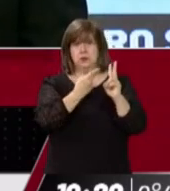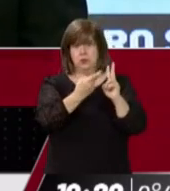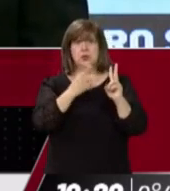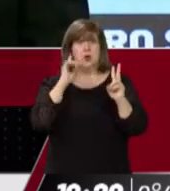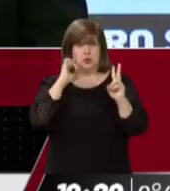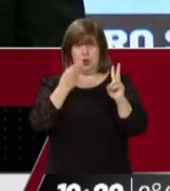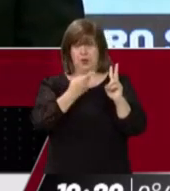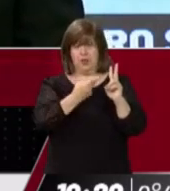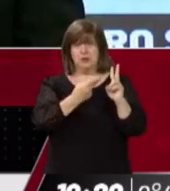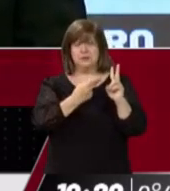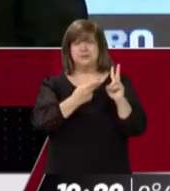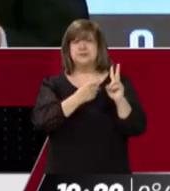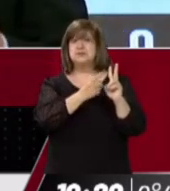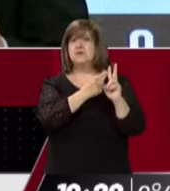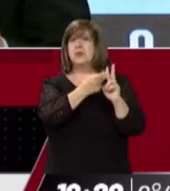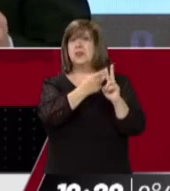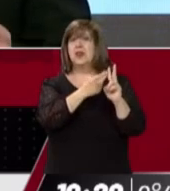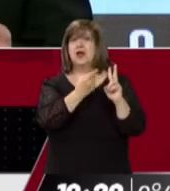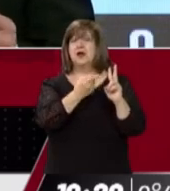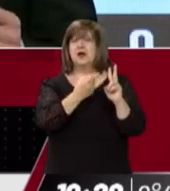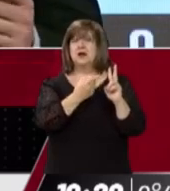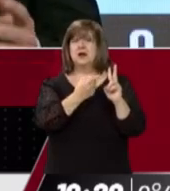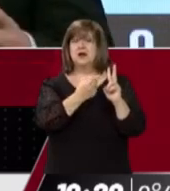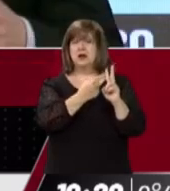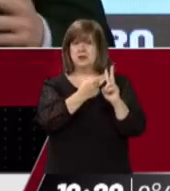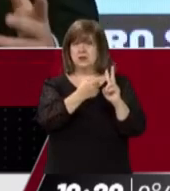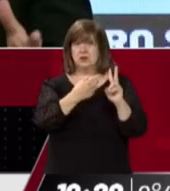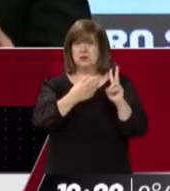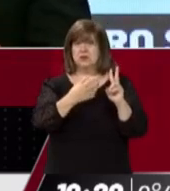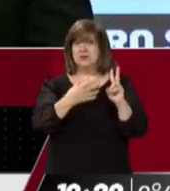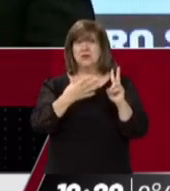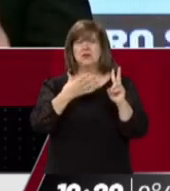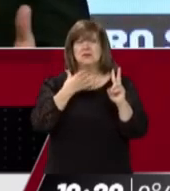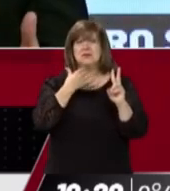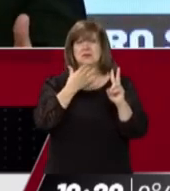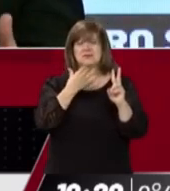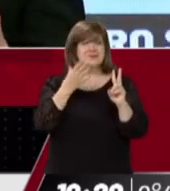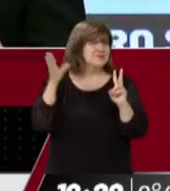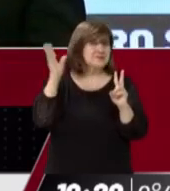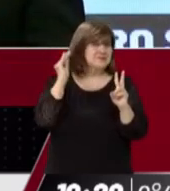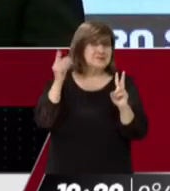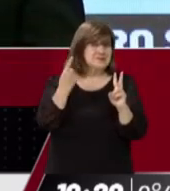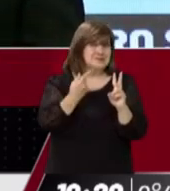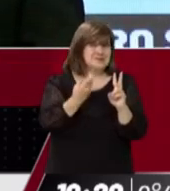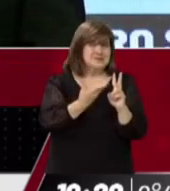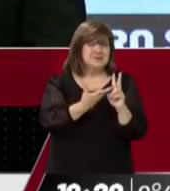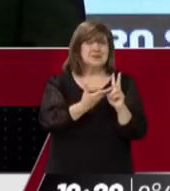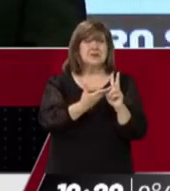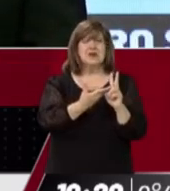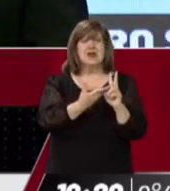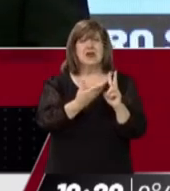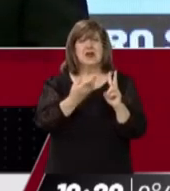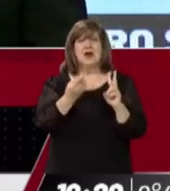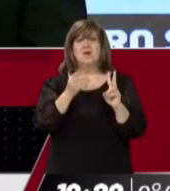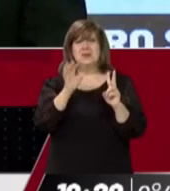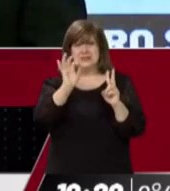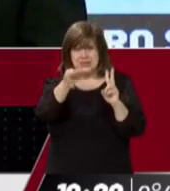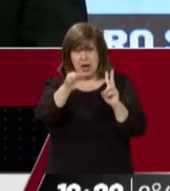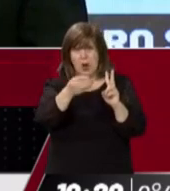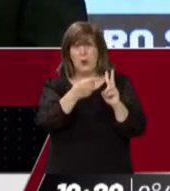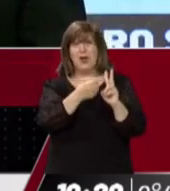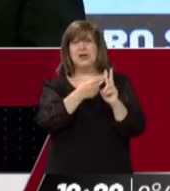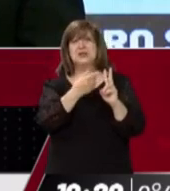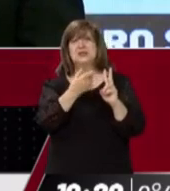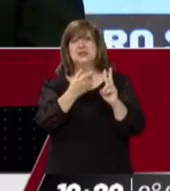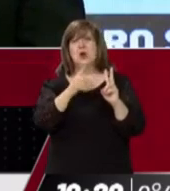sordos no pueden no tienen total comprensión de todo lo que se dice no escuchan todo lo que se dice qué tan al tanto están ellos